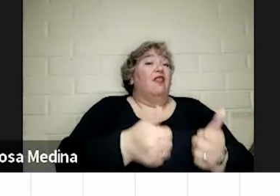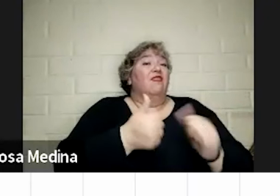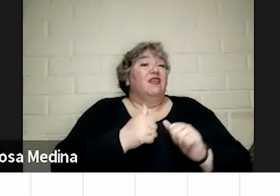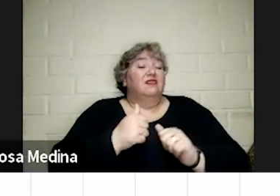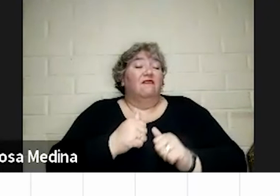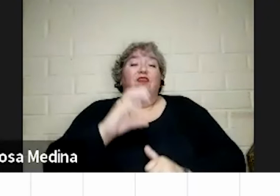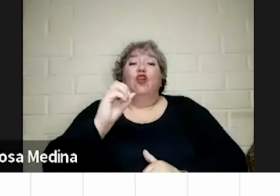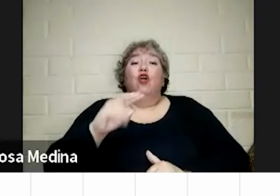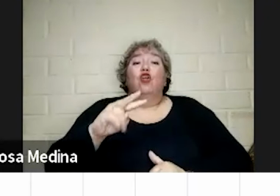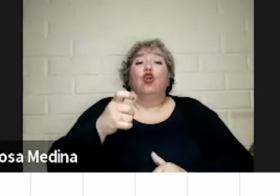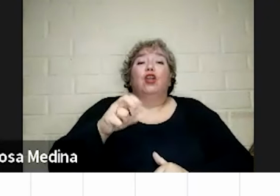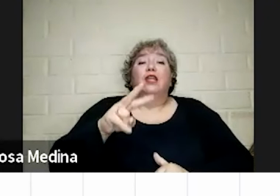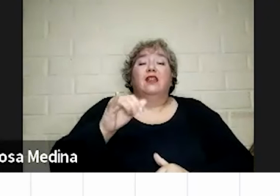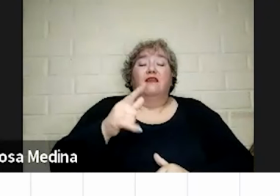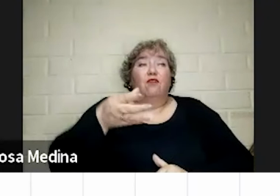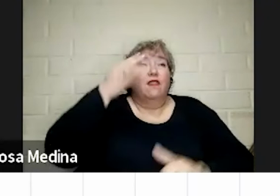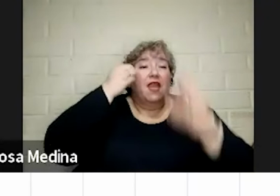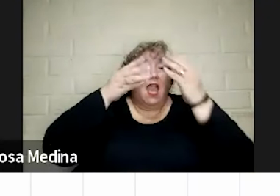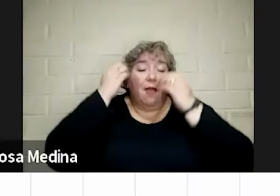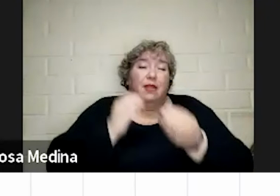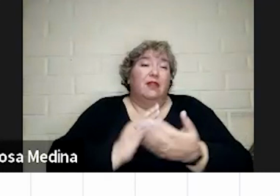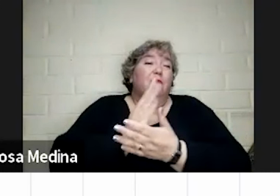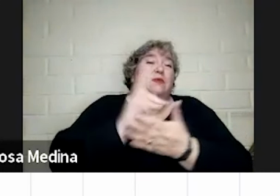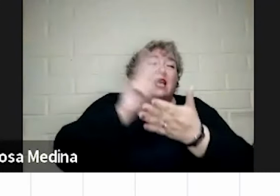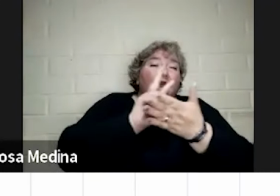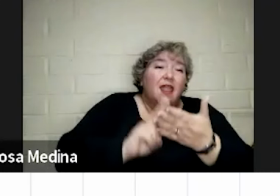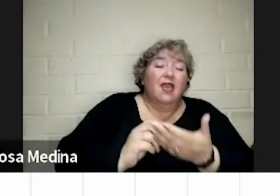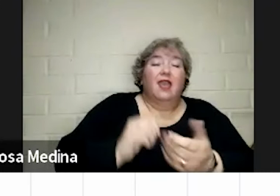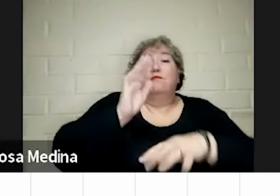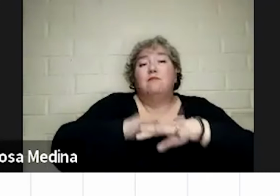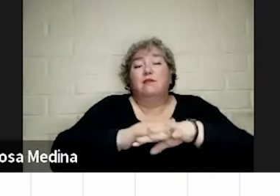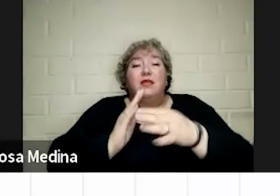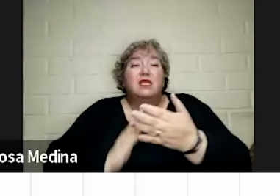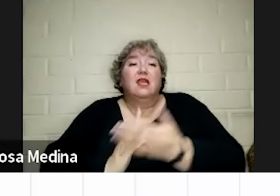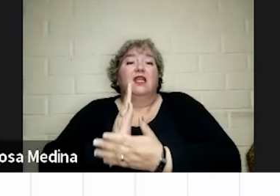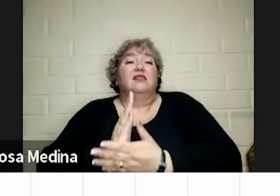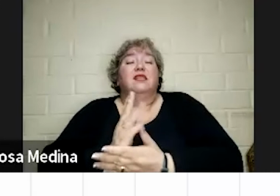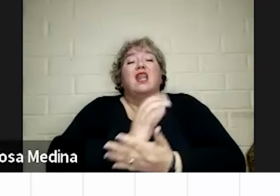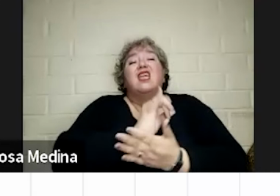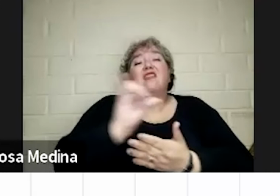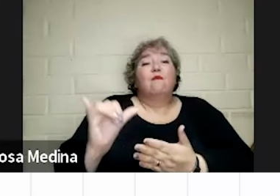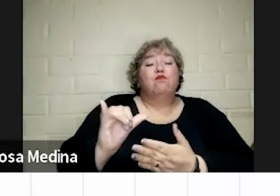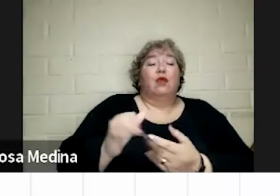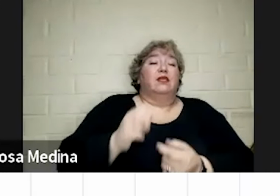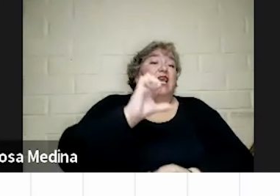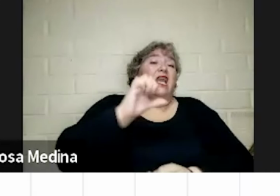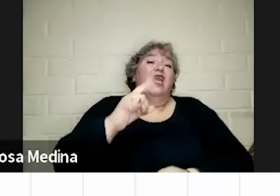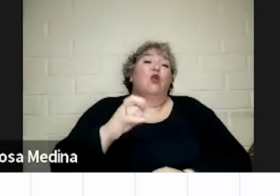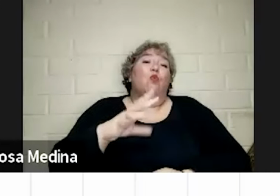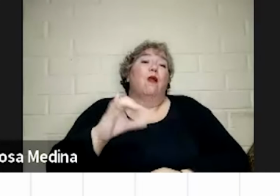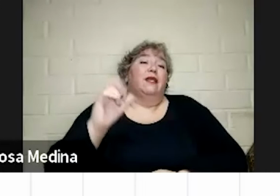implica el aprender inicialmente a leer, el aprender las matemáticas iniciales, luego aprender ecuaciones, aprender, no